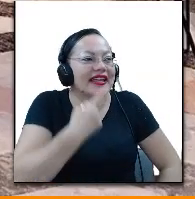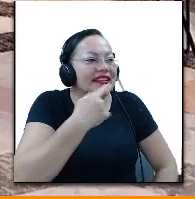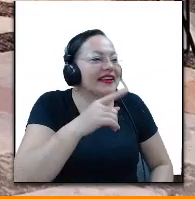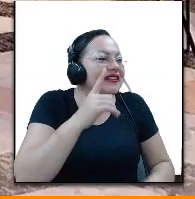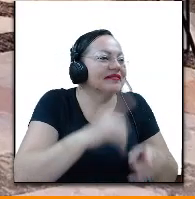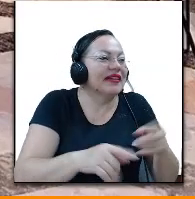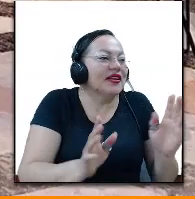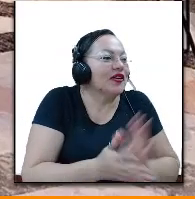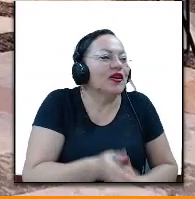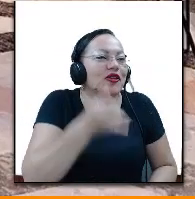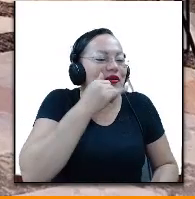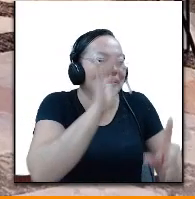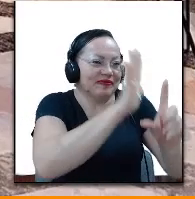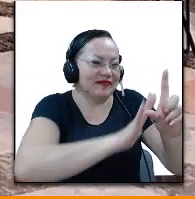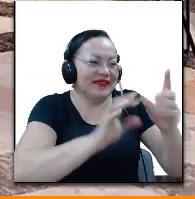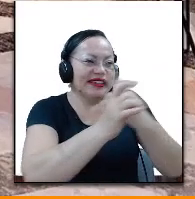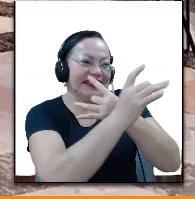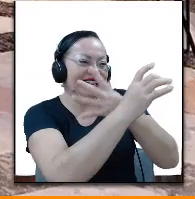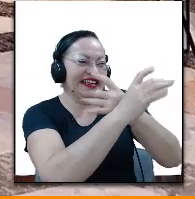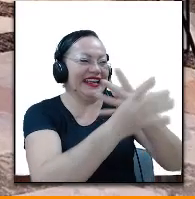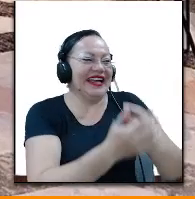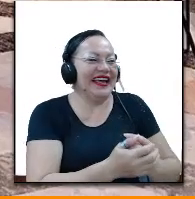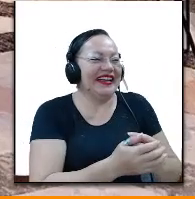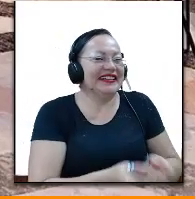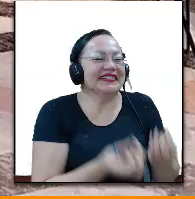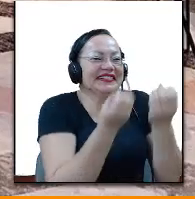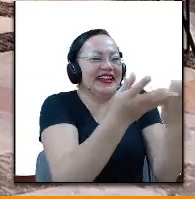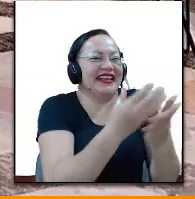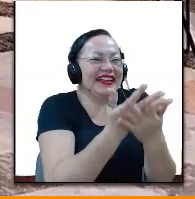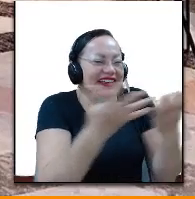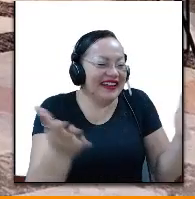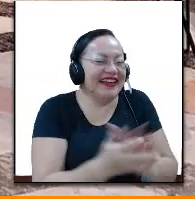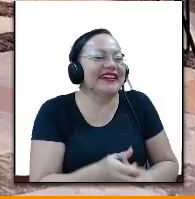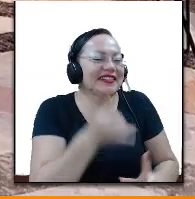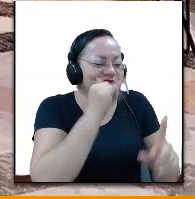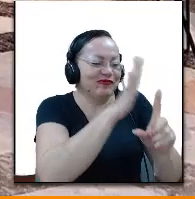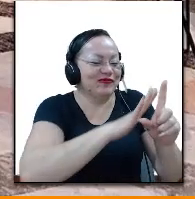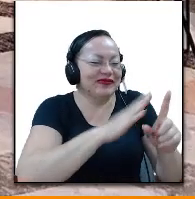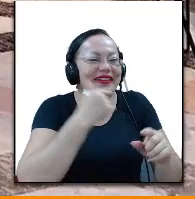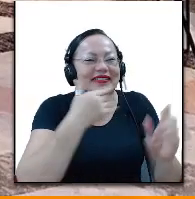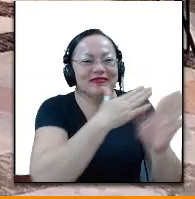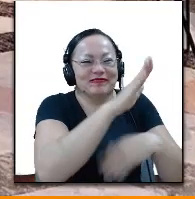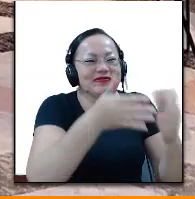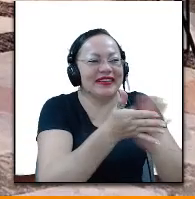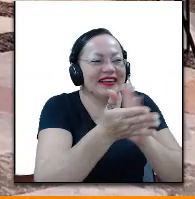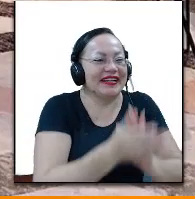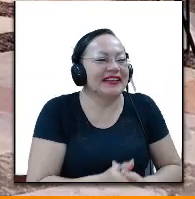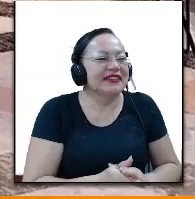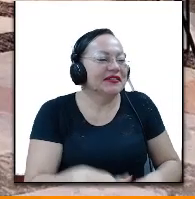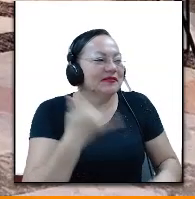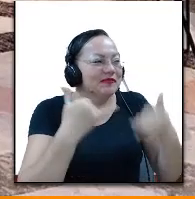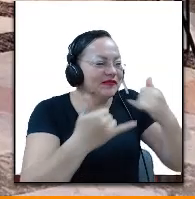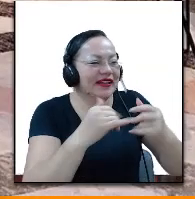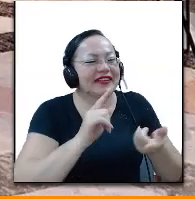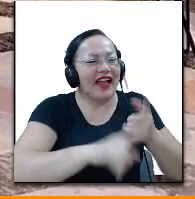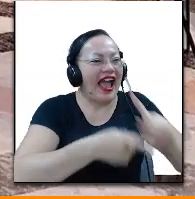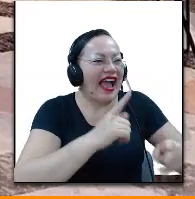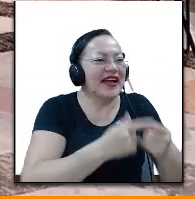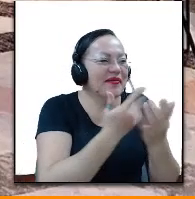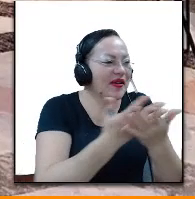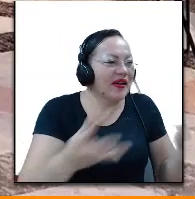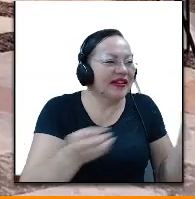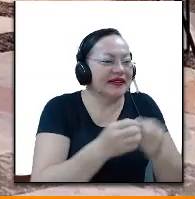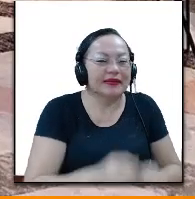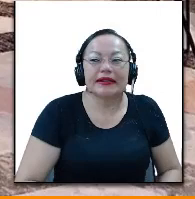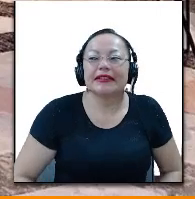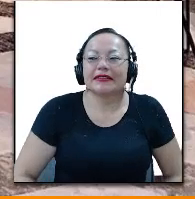por videollamada. Baby Shower le tocó por videollamada, yo creo, con todos los amigos. Sí, sí,